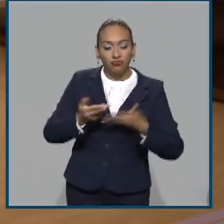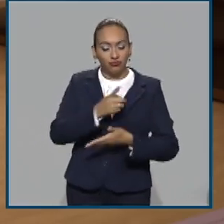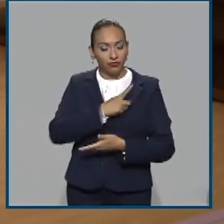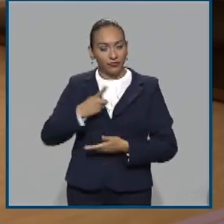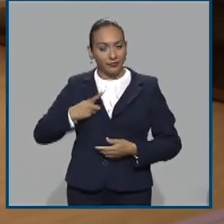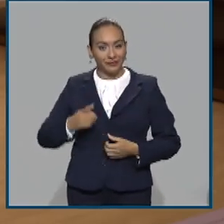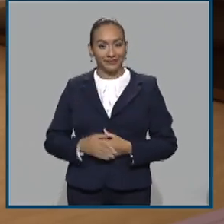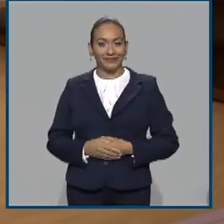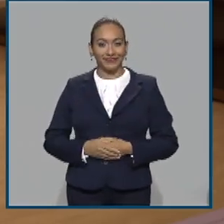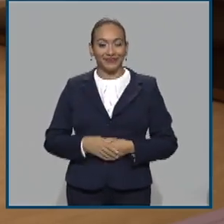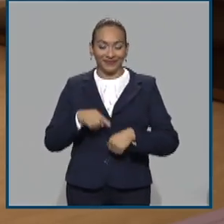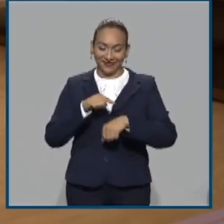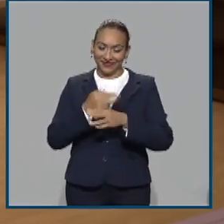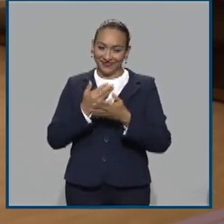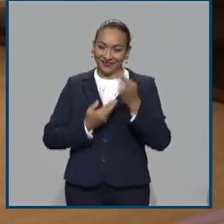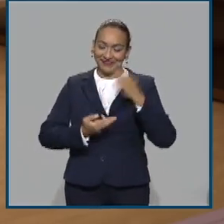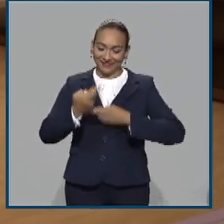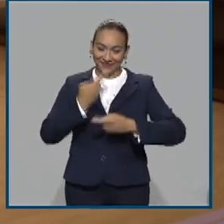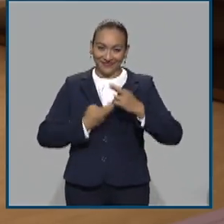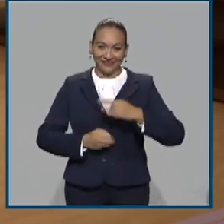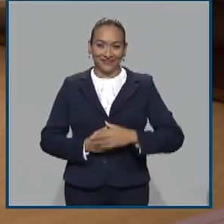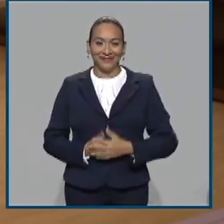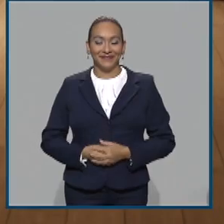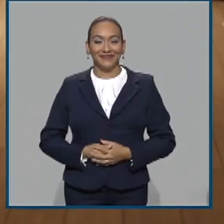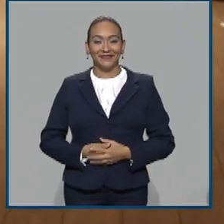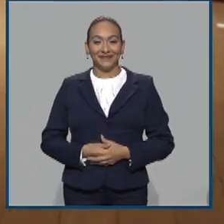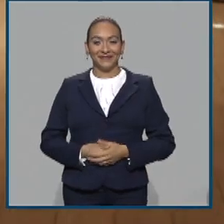Hacemos una breve pausa y continuamos con más noticias.